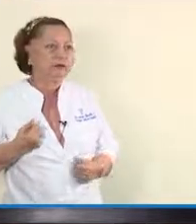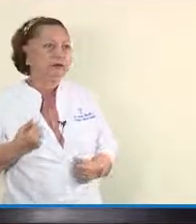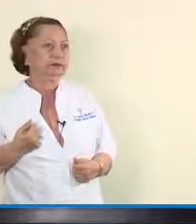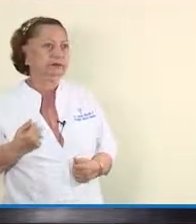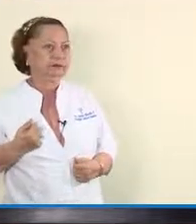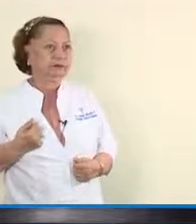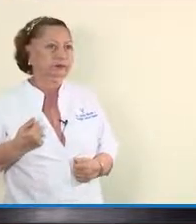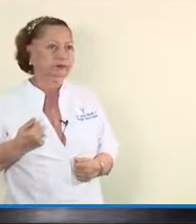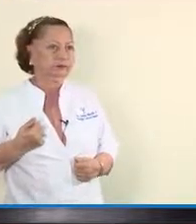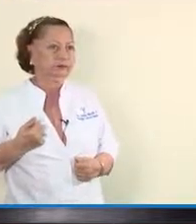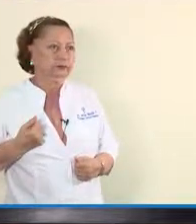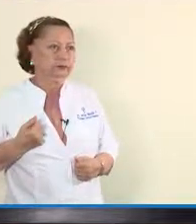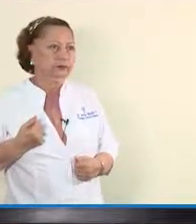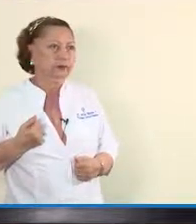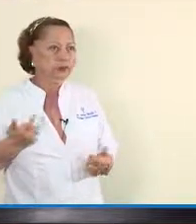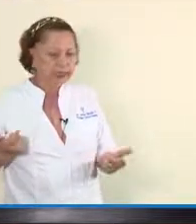trauma.